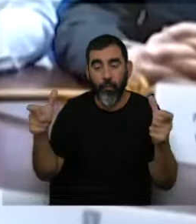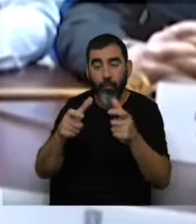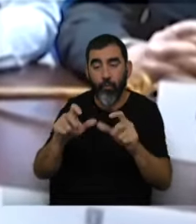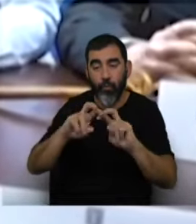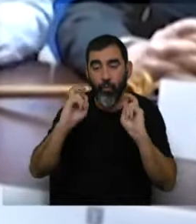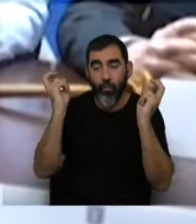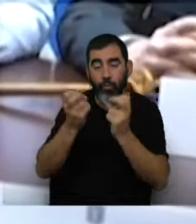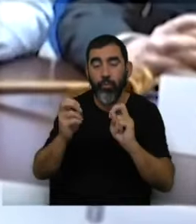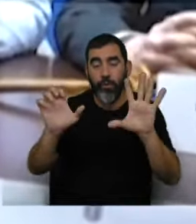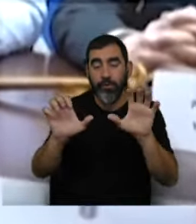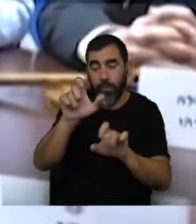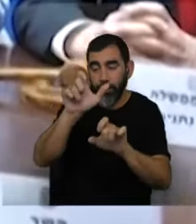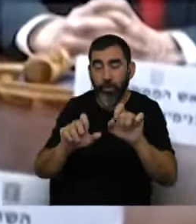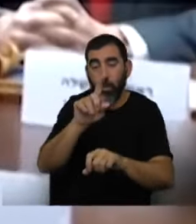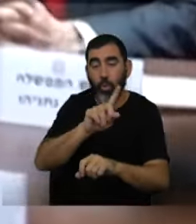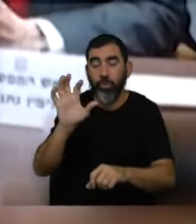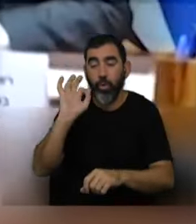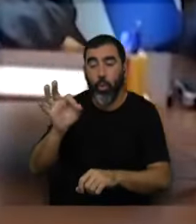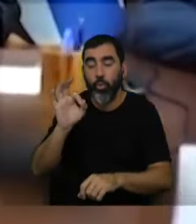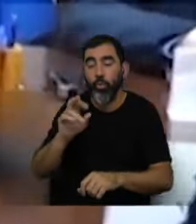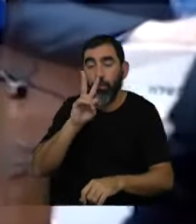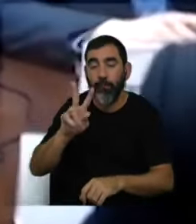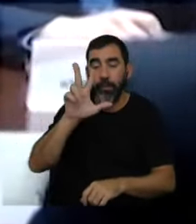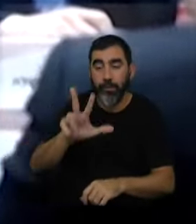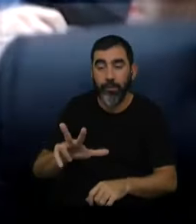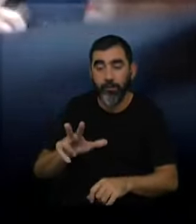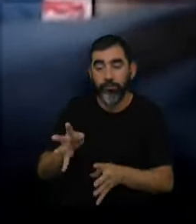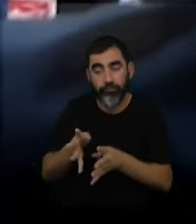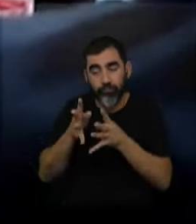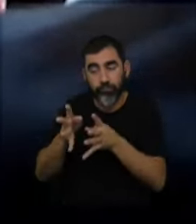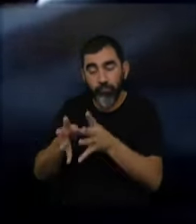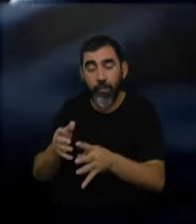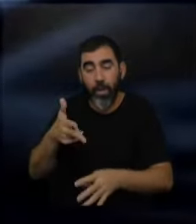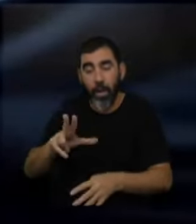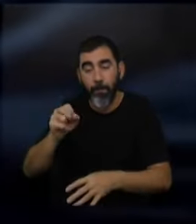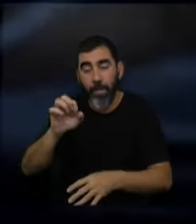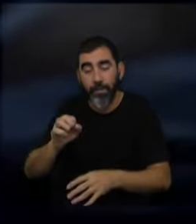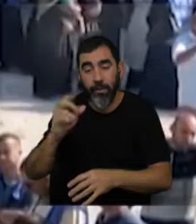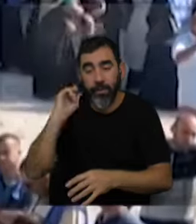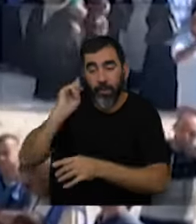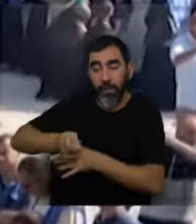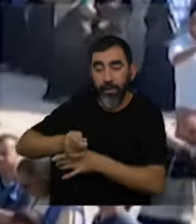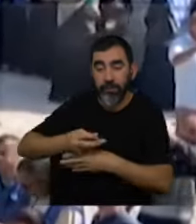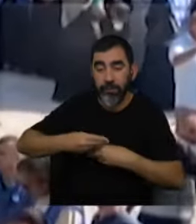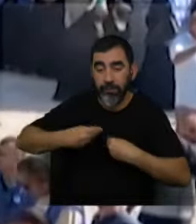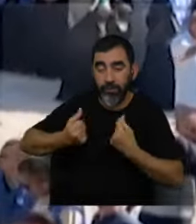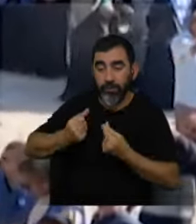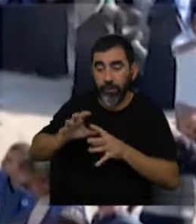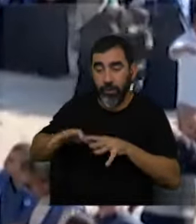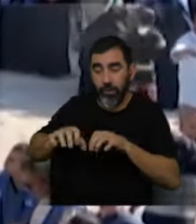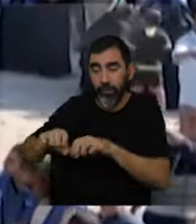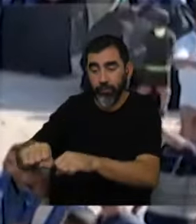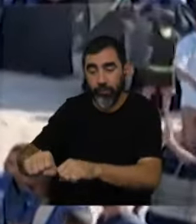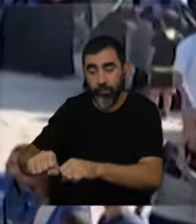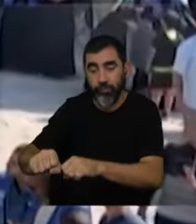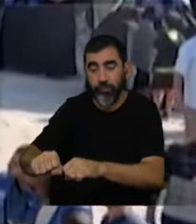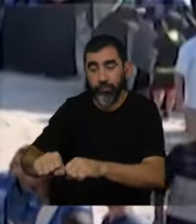y compuesto por seis personas el 11 de octubre de 2023 después de los ataques de jamás ahora las decisiones más sensibles sobre la invasión a gaza se